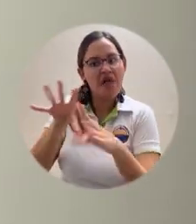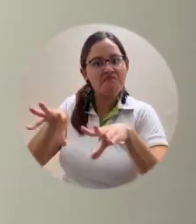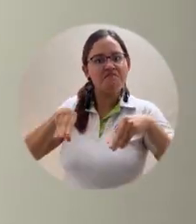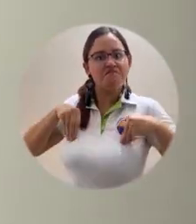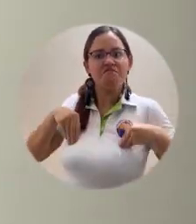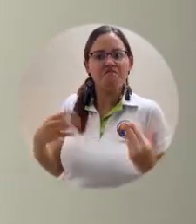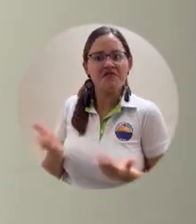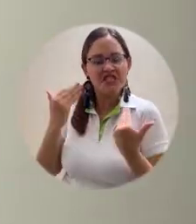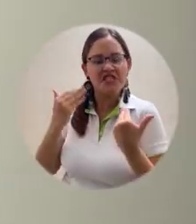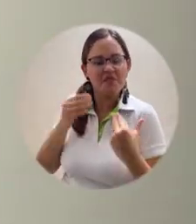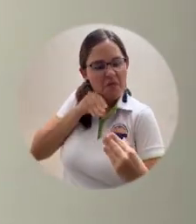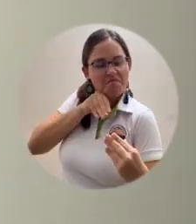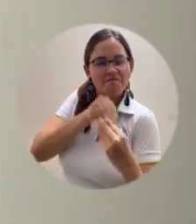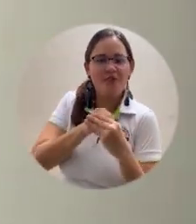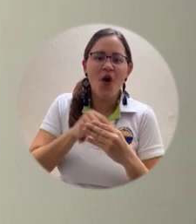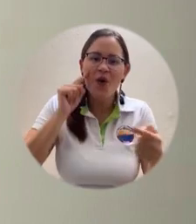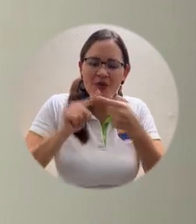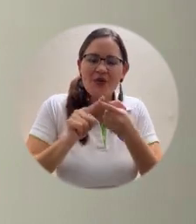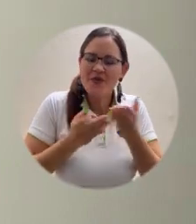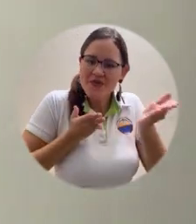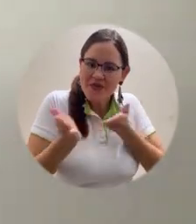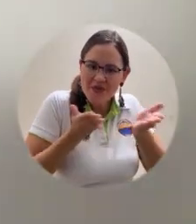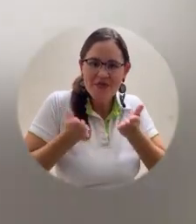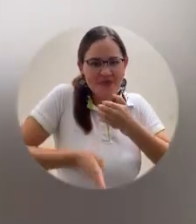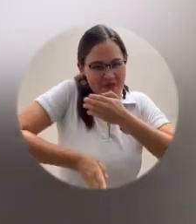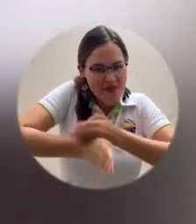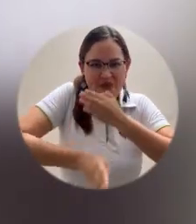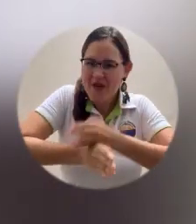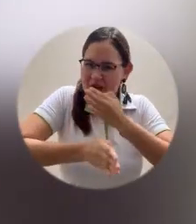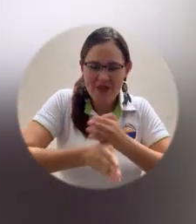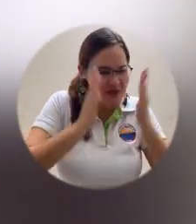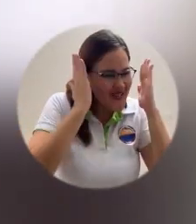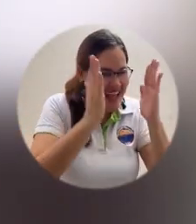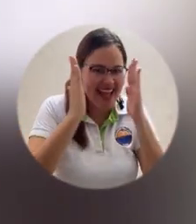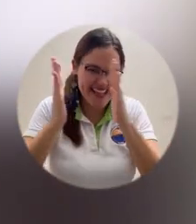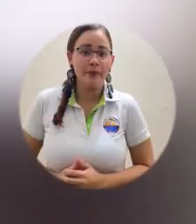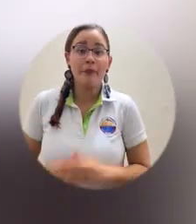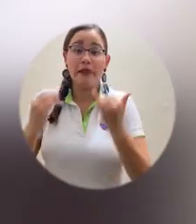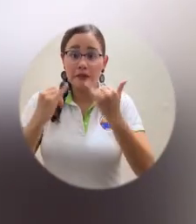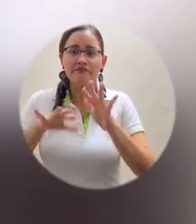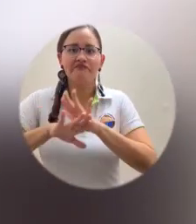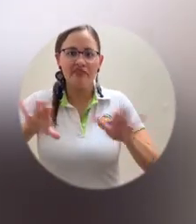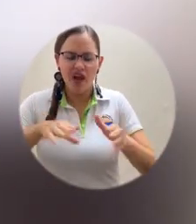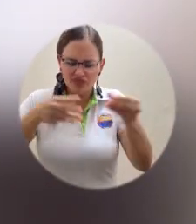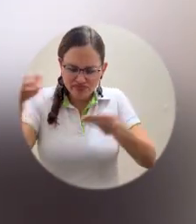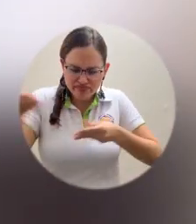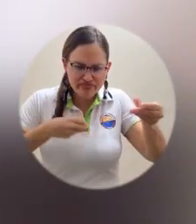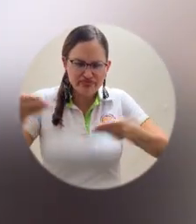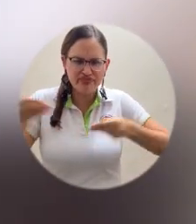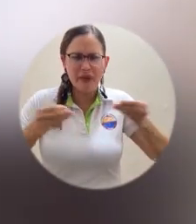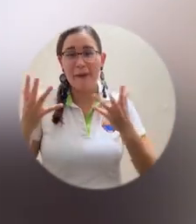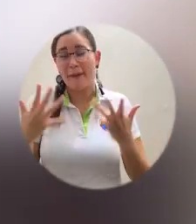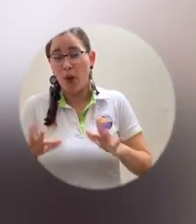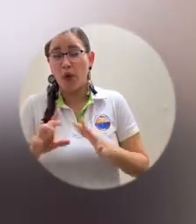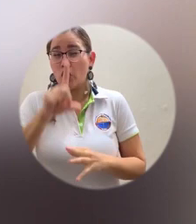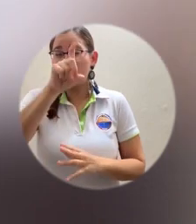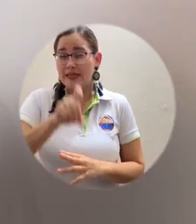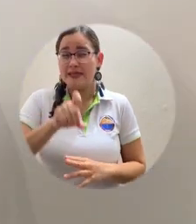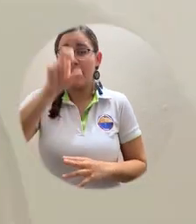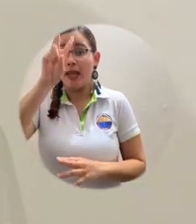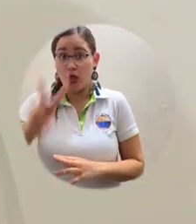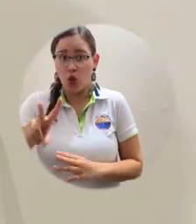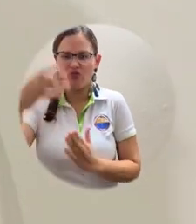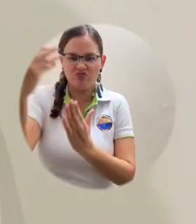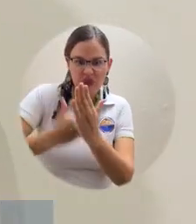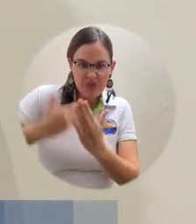Magdalena para seguir prestando el servicio en el consultorio jurídico Centro de Conciliación. A la fecha hemos recepcionado un total de